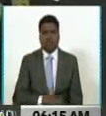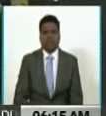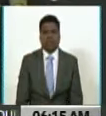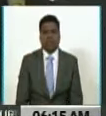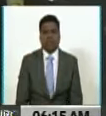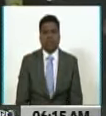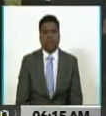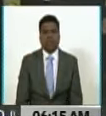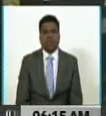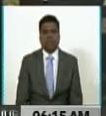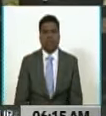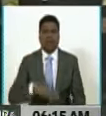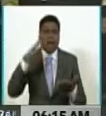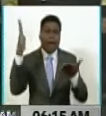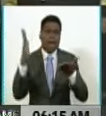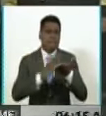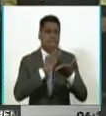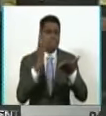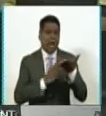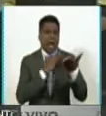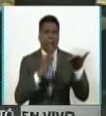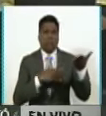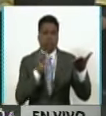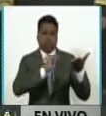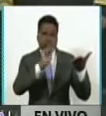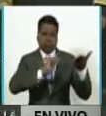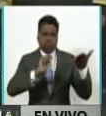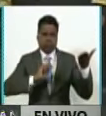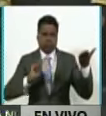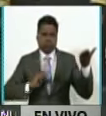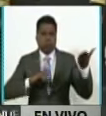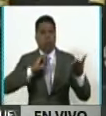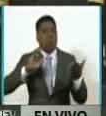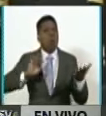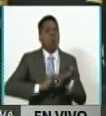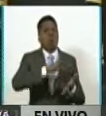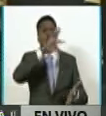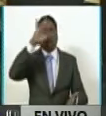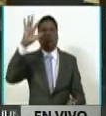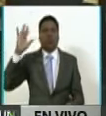que dejó páginas de gloria en nuestra historia venezolana.